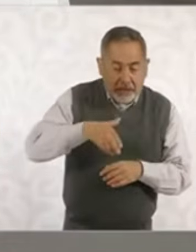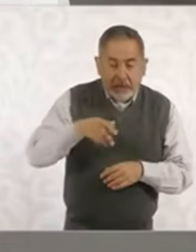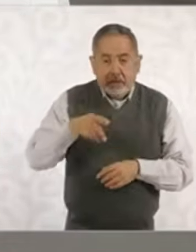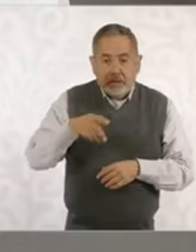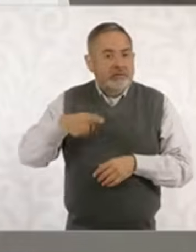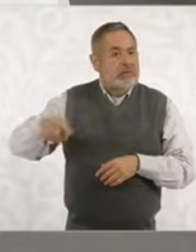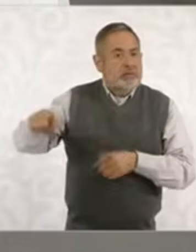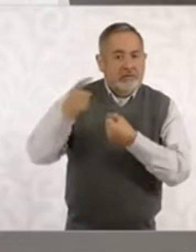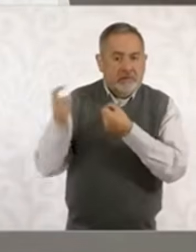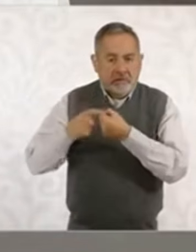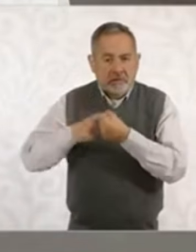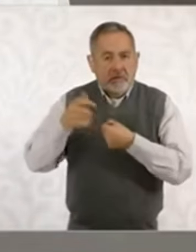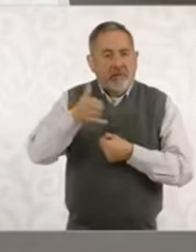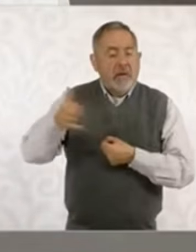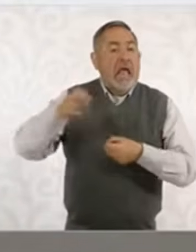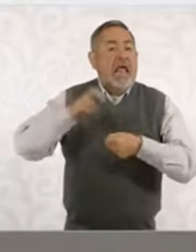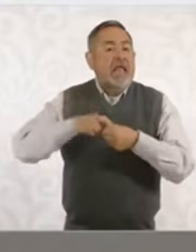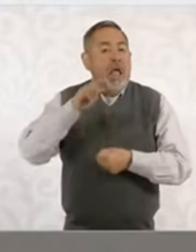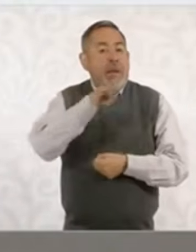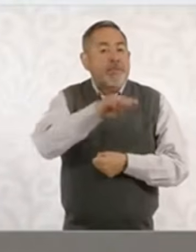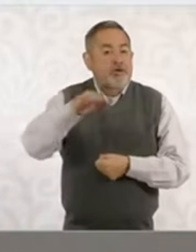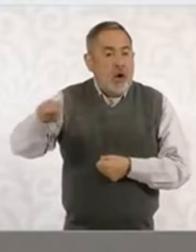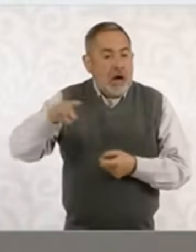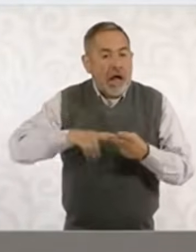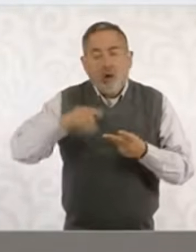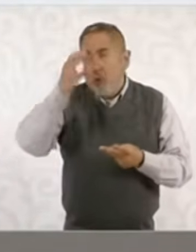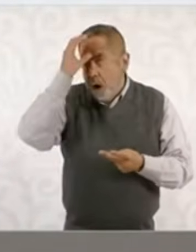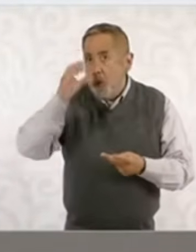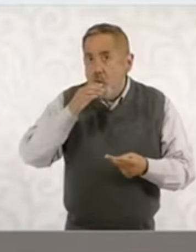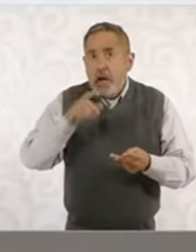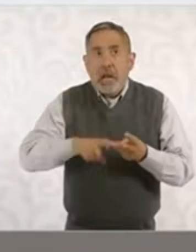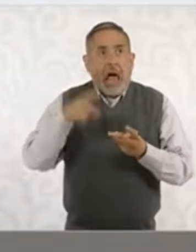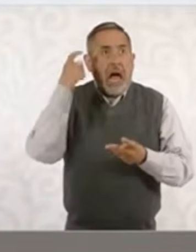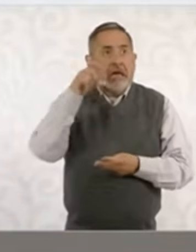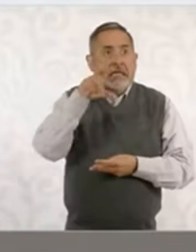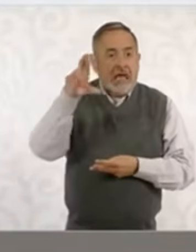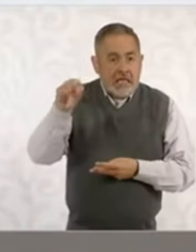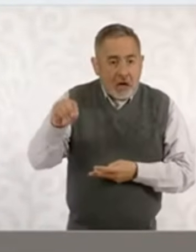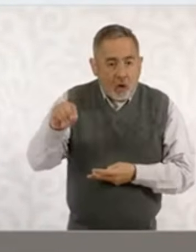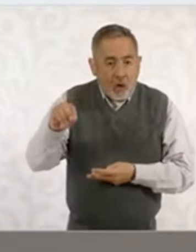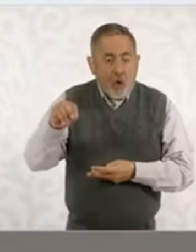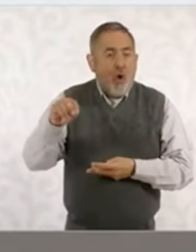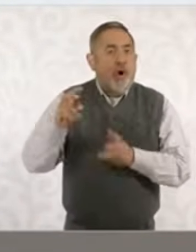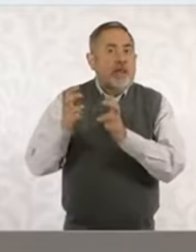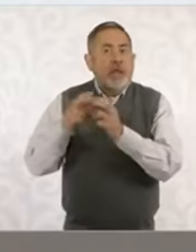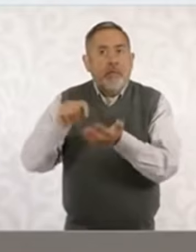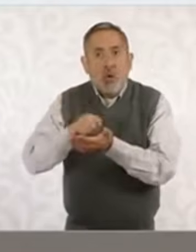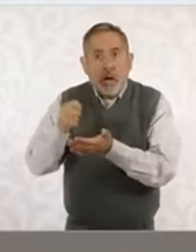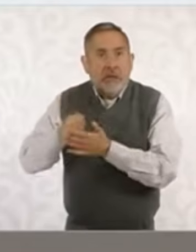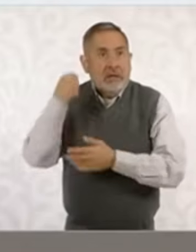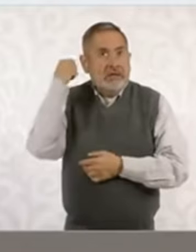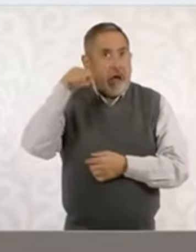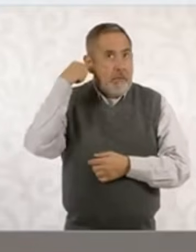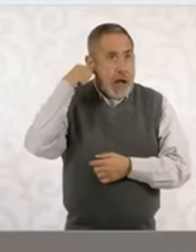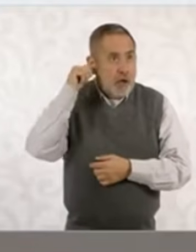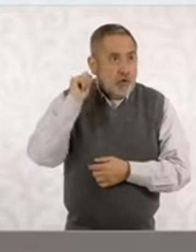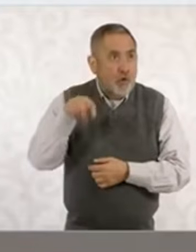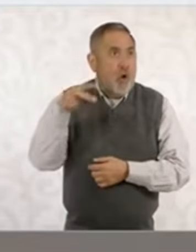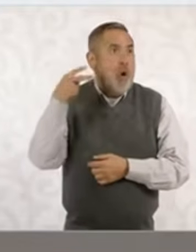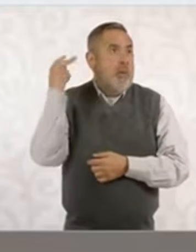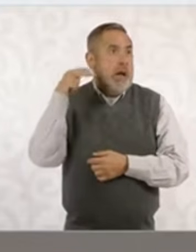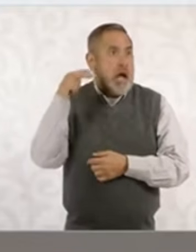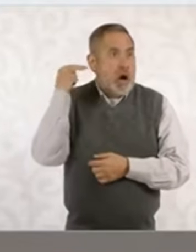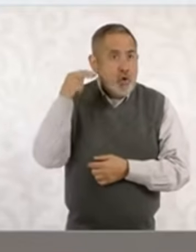derechohabientes de Michoacán, de Coahuila, de Quintana Roo, Tamaulipas, Tabasco,